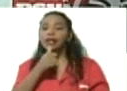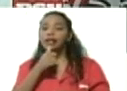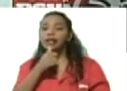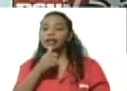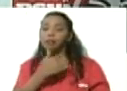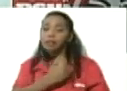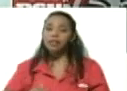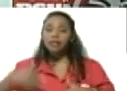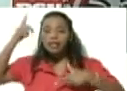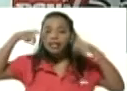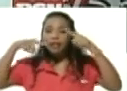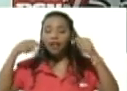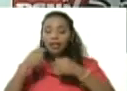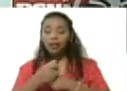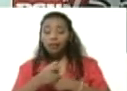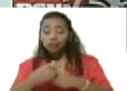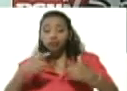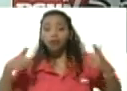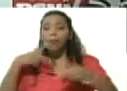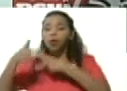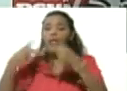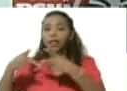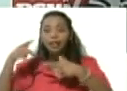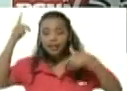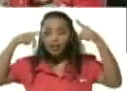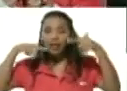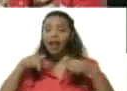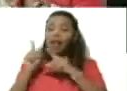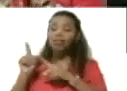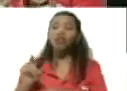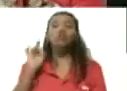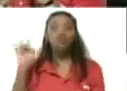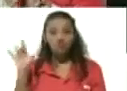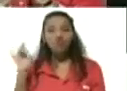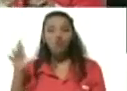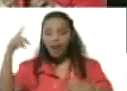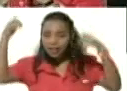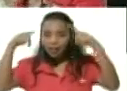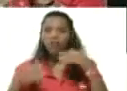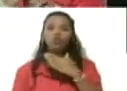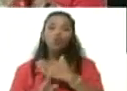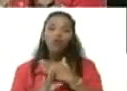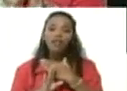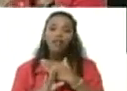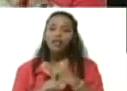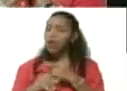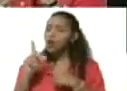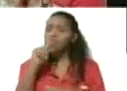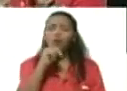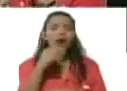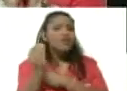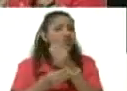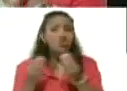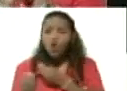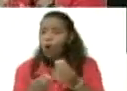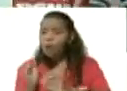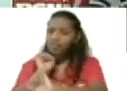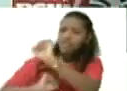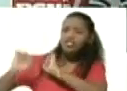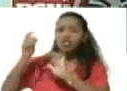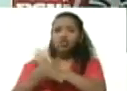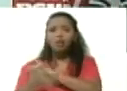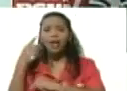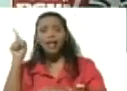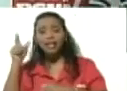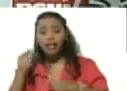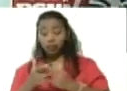Hugo Chávez, de un gigante de la política, el comandante Hugo Chávez. Les duele Chávez todavía. no tienen cómo refutar la grandeza del